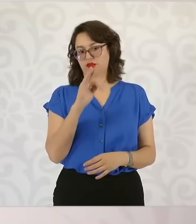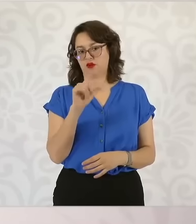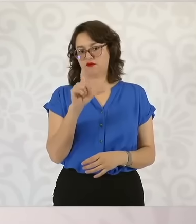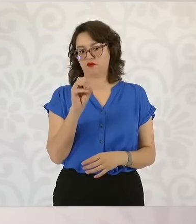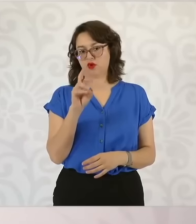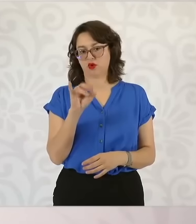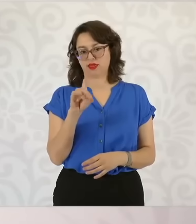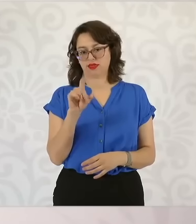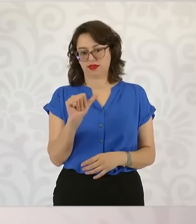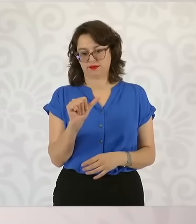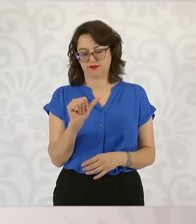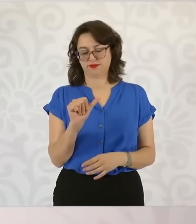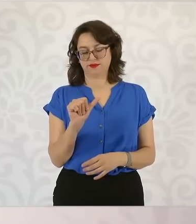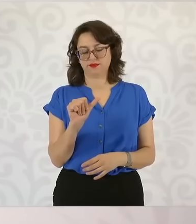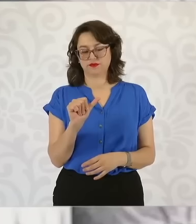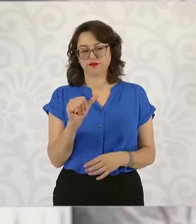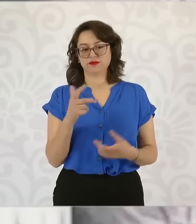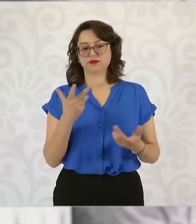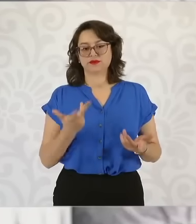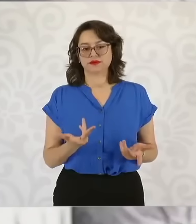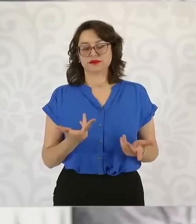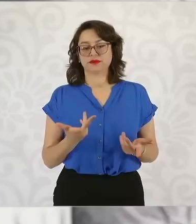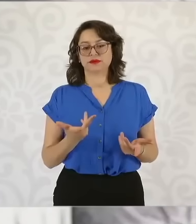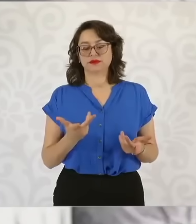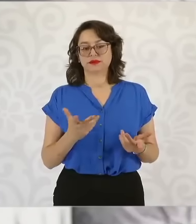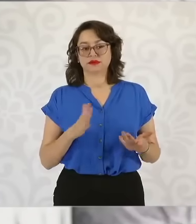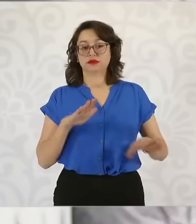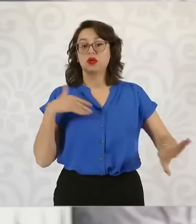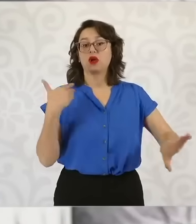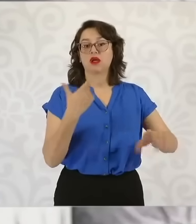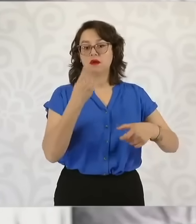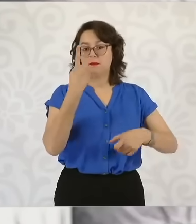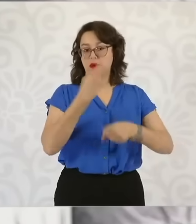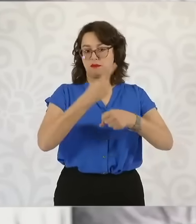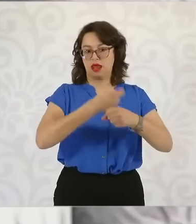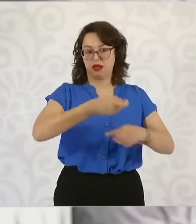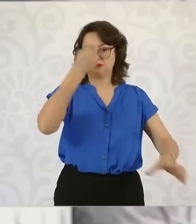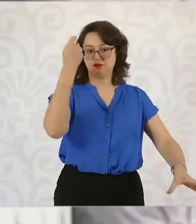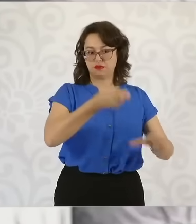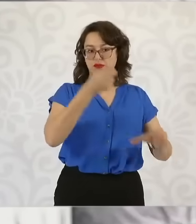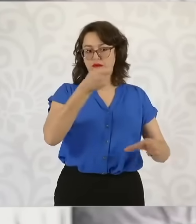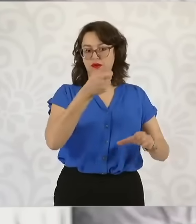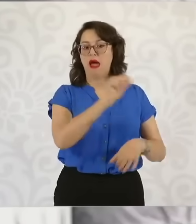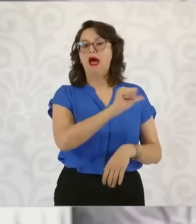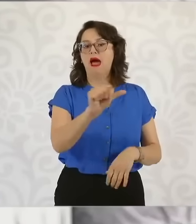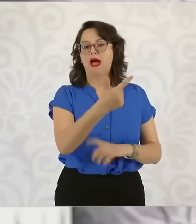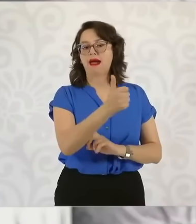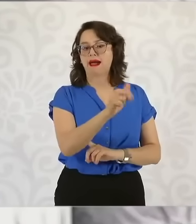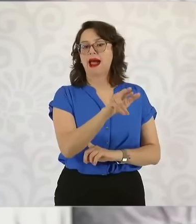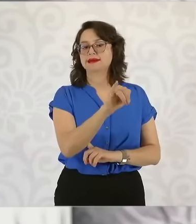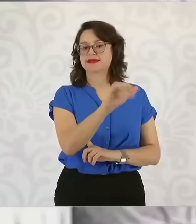va a pronunciar en contra de las empresas que se utilizaron en la trama de García